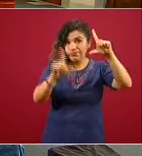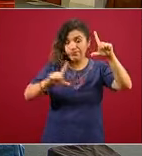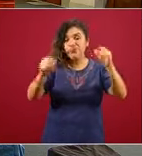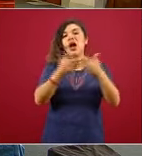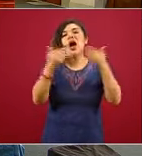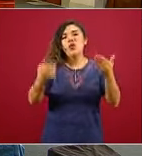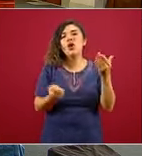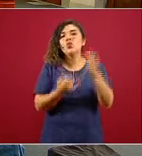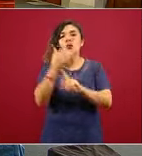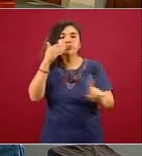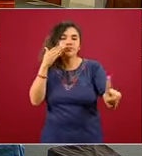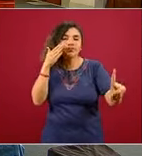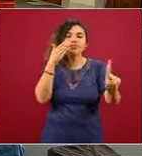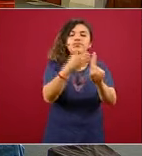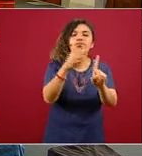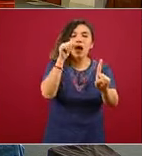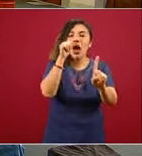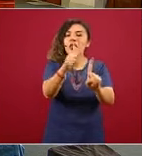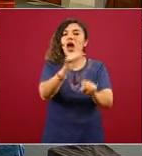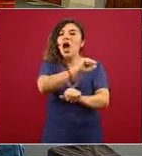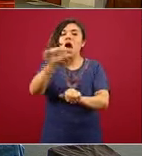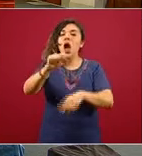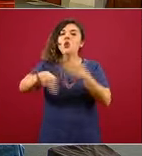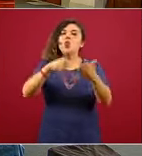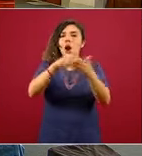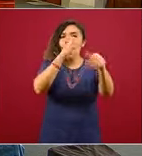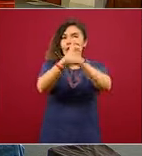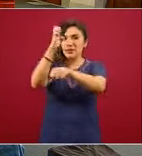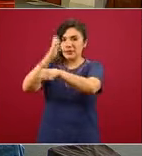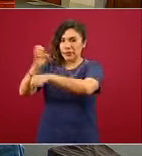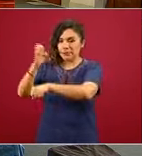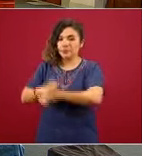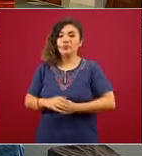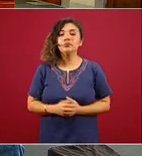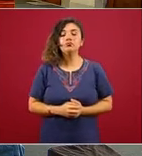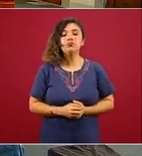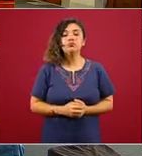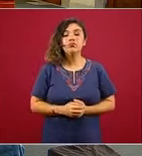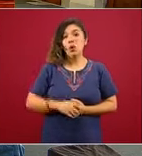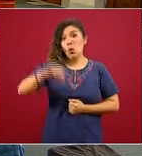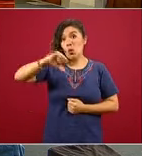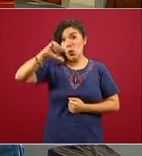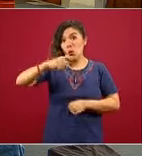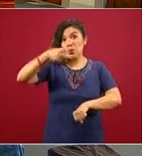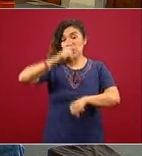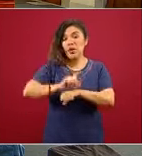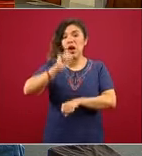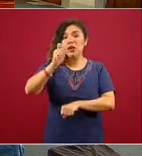enfoque hacia las entidades federativas. Ya lo decíamos, conferencia vespertina